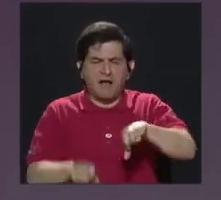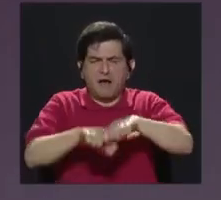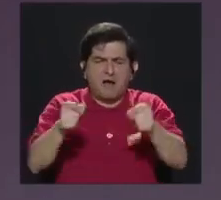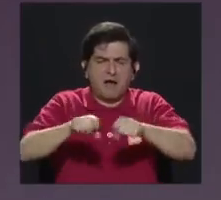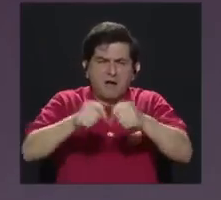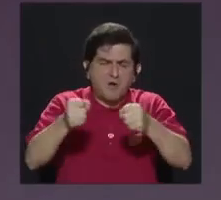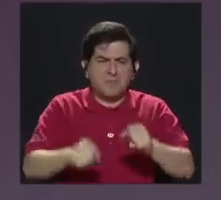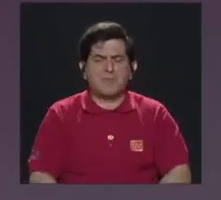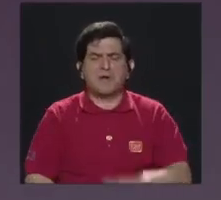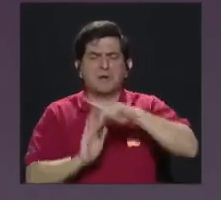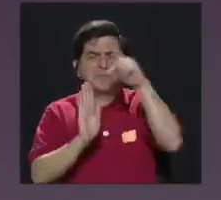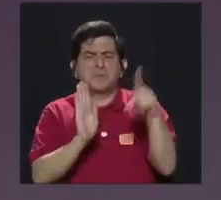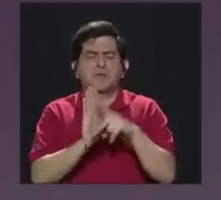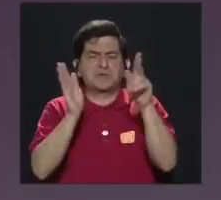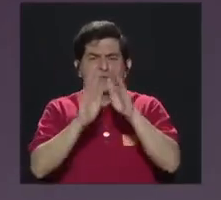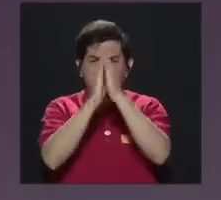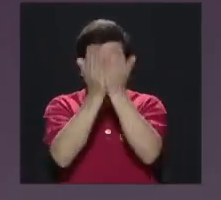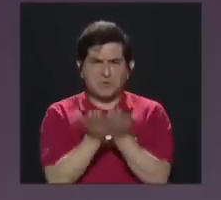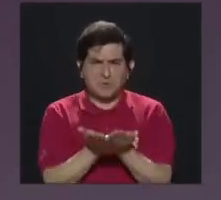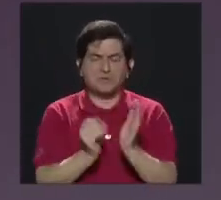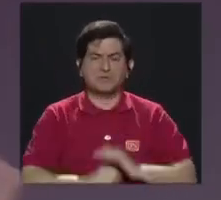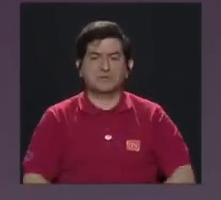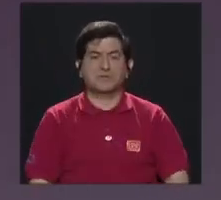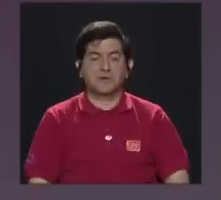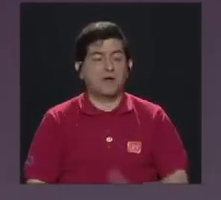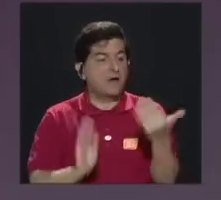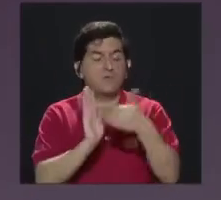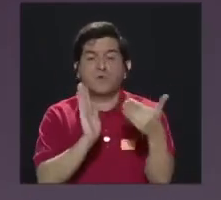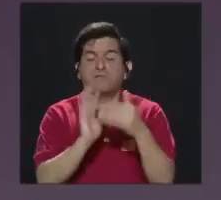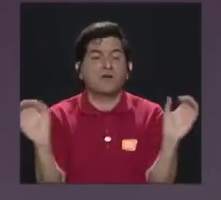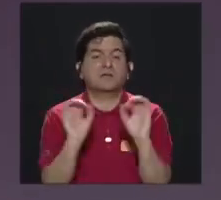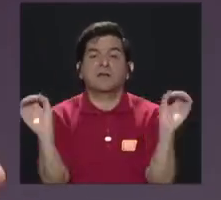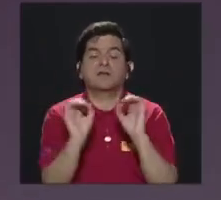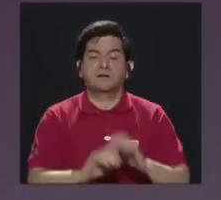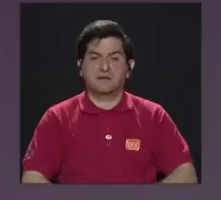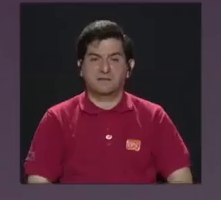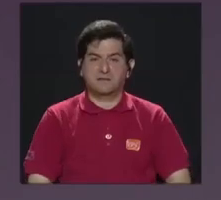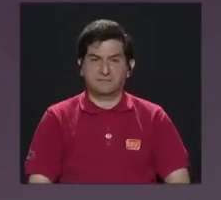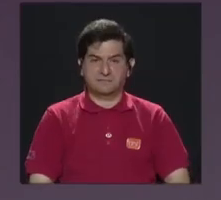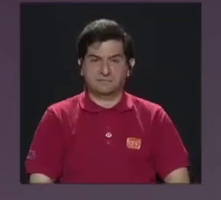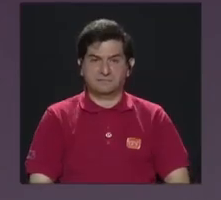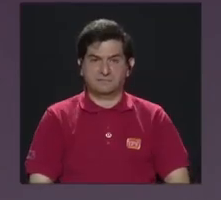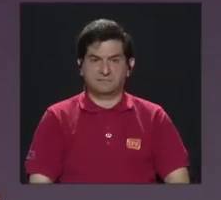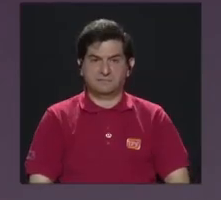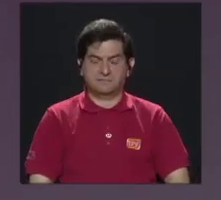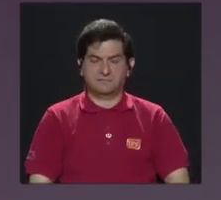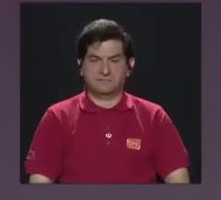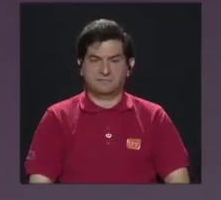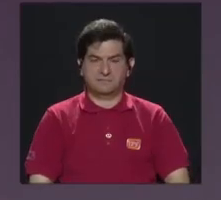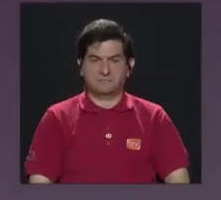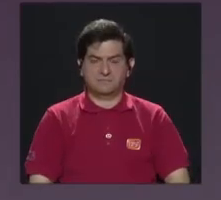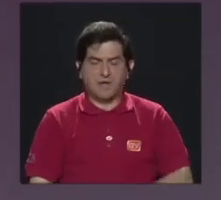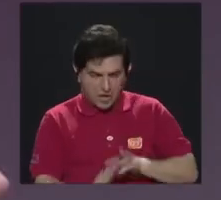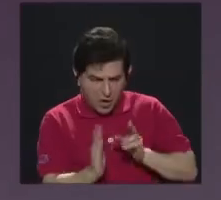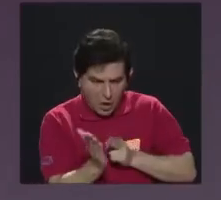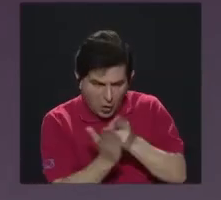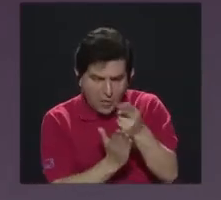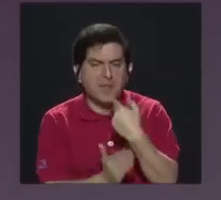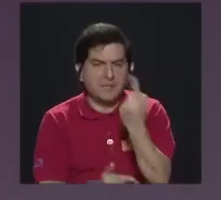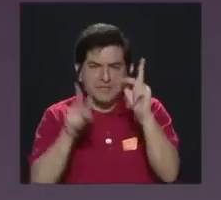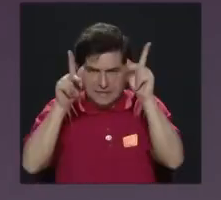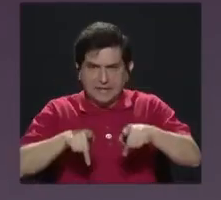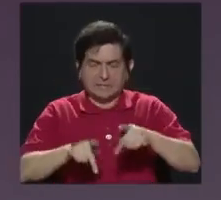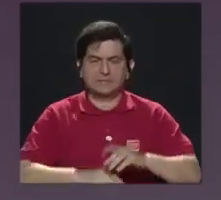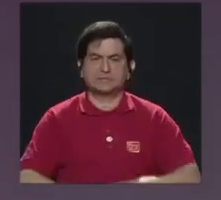violentando pues los principios bíblicos o lo que sea, no le está afectando nada. O sea, yo muy sinceramente le digo a esta gente